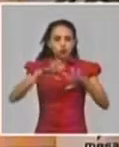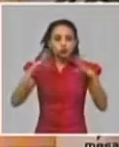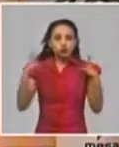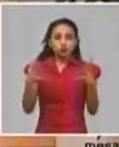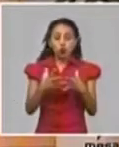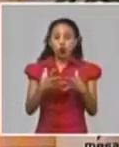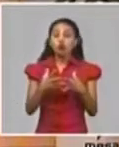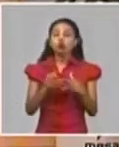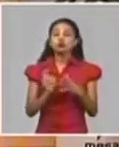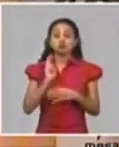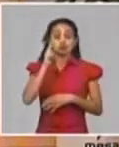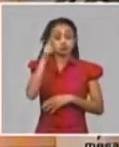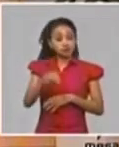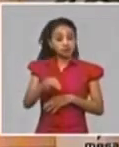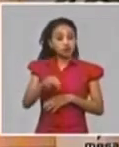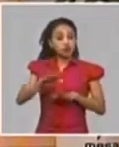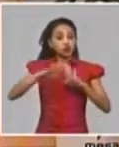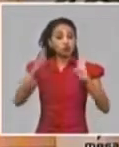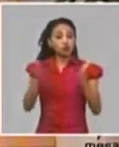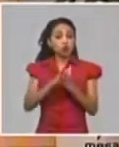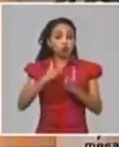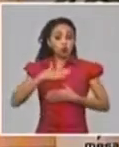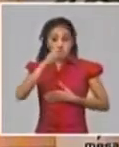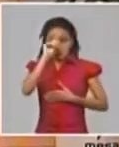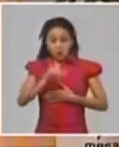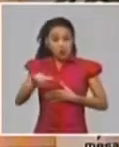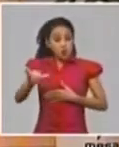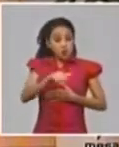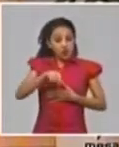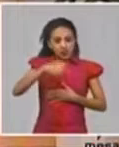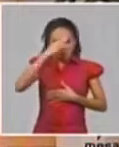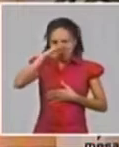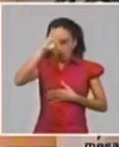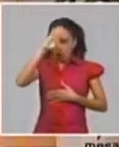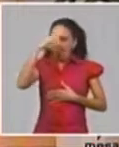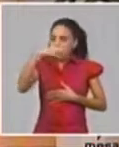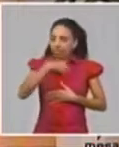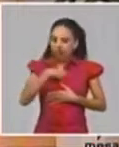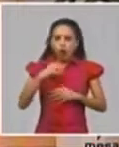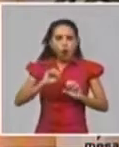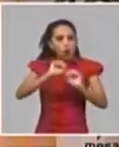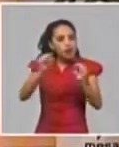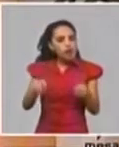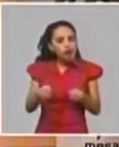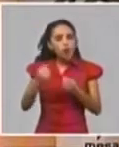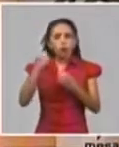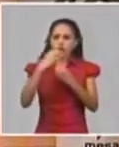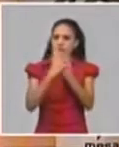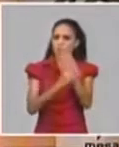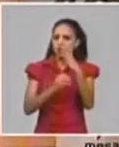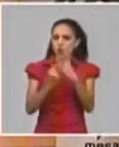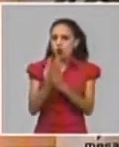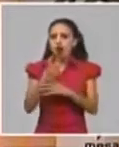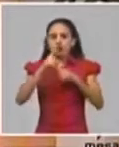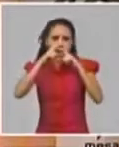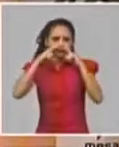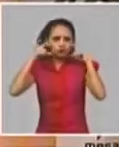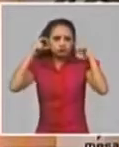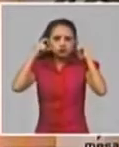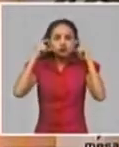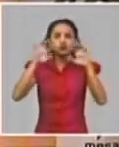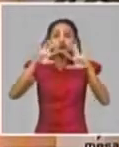que todos nuestros profesionales, igual que aquí en Cuba, tienen que disponer de los medios de protección. Porque como dije al principio, Tenemos que